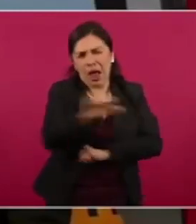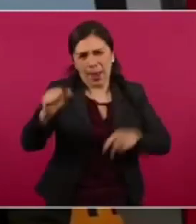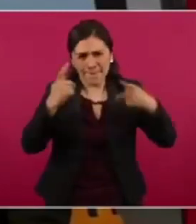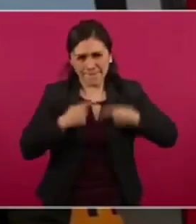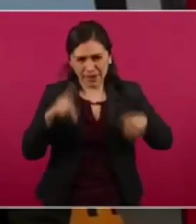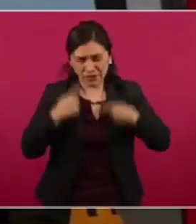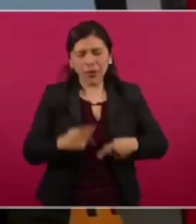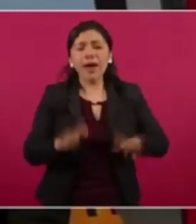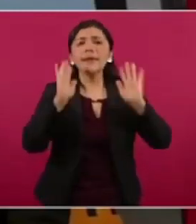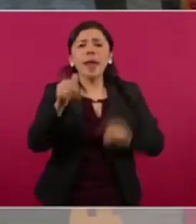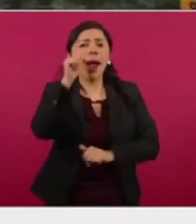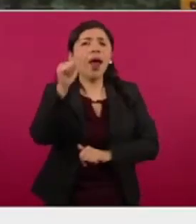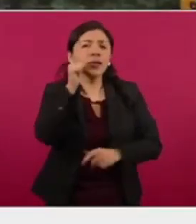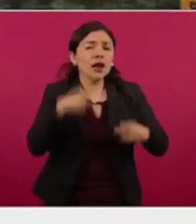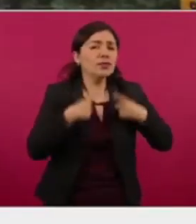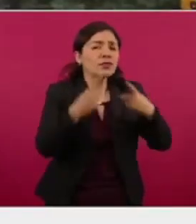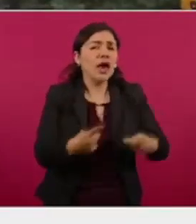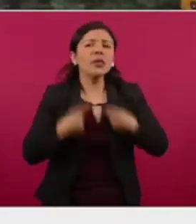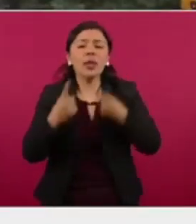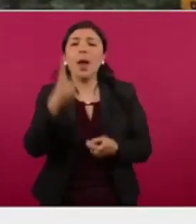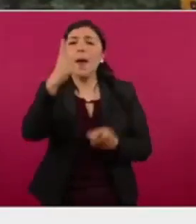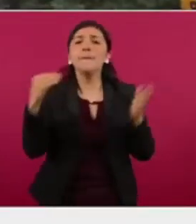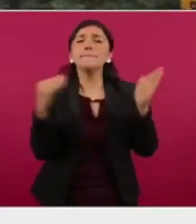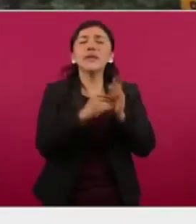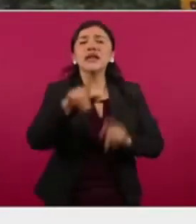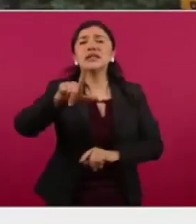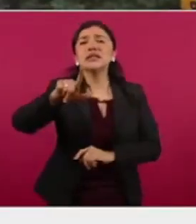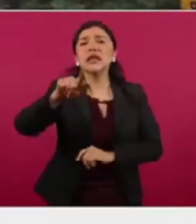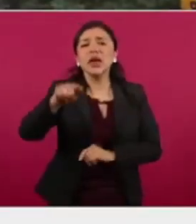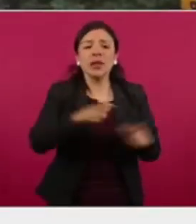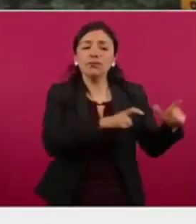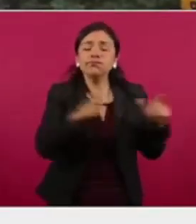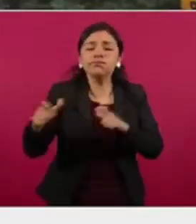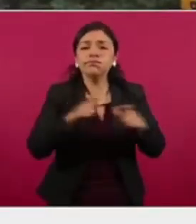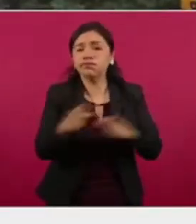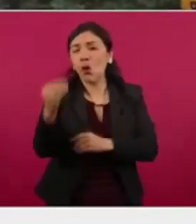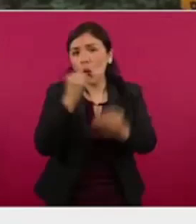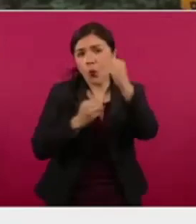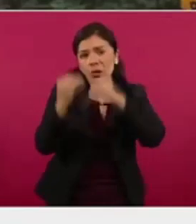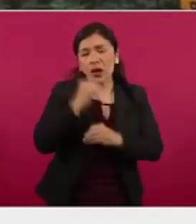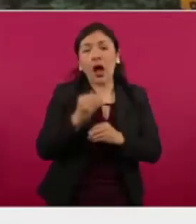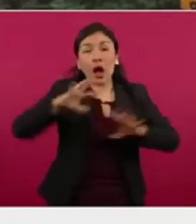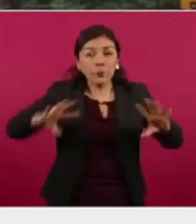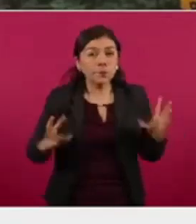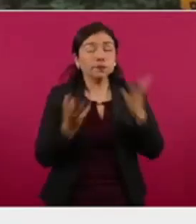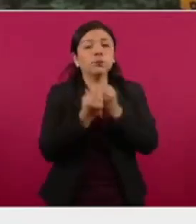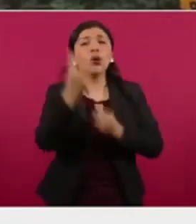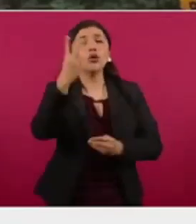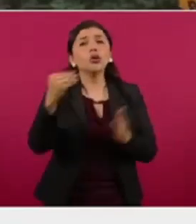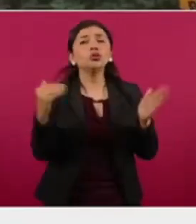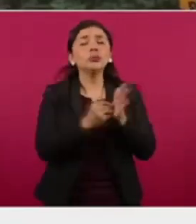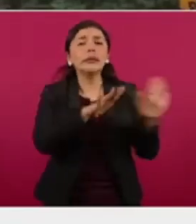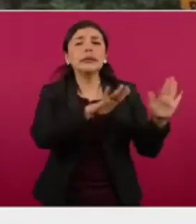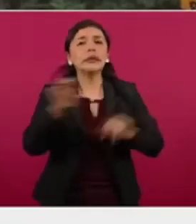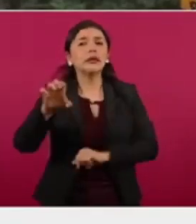ayer se proporcionaron 1,070 raciones de un acumulado de 2,560.